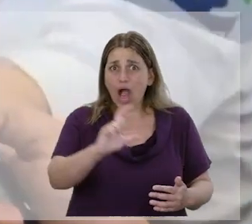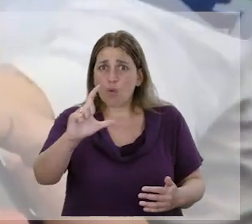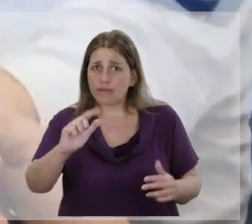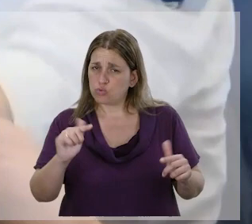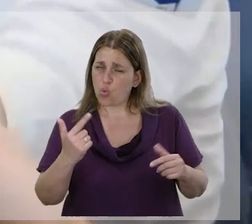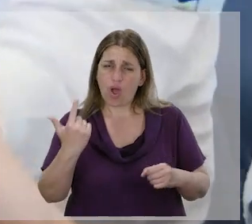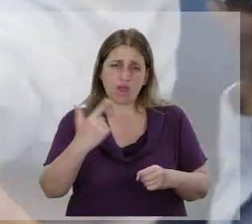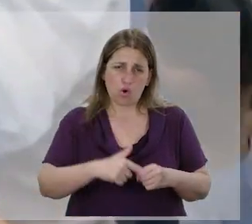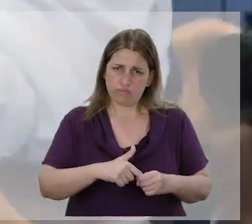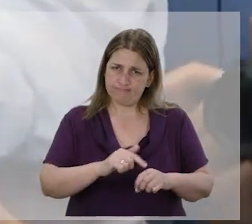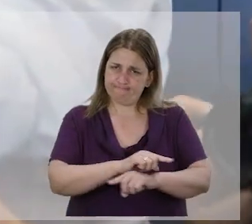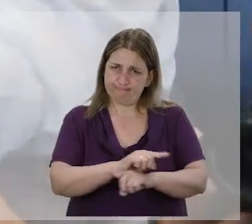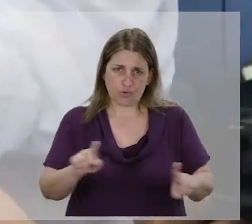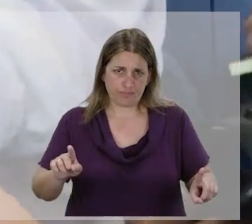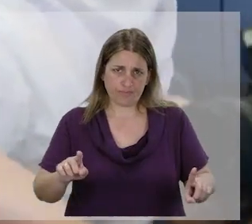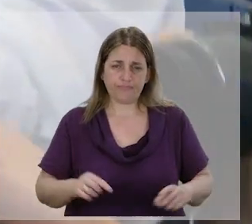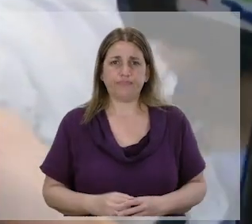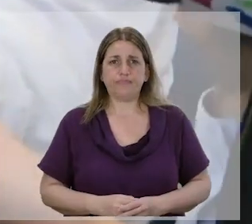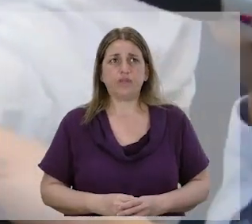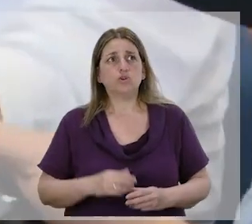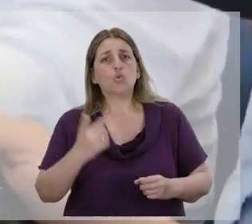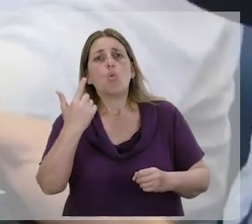No se van a ajustar los combustibles.